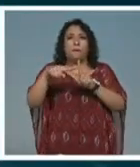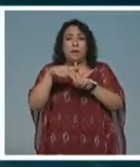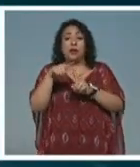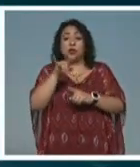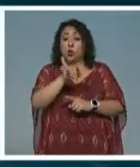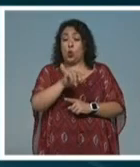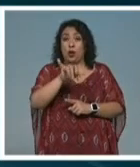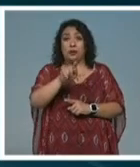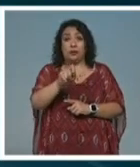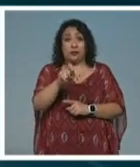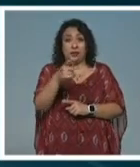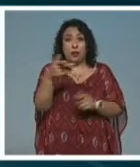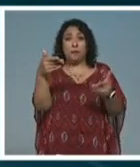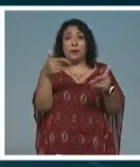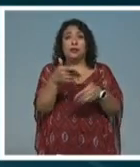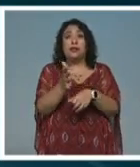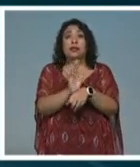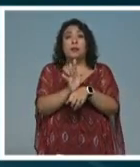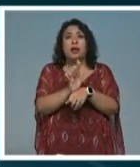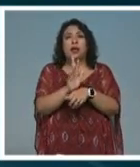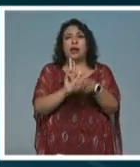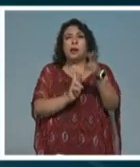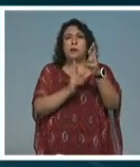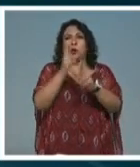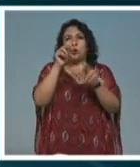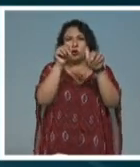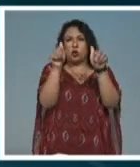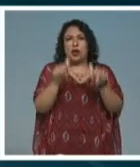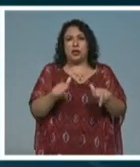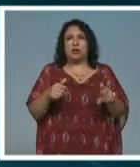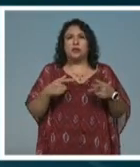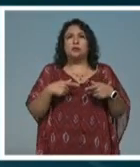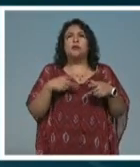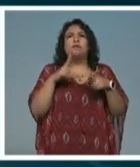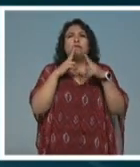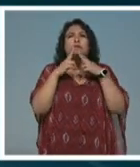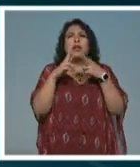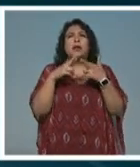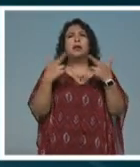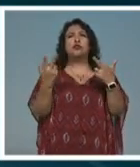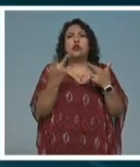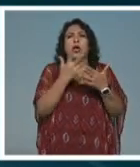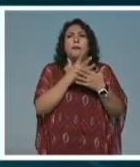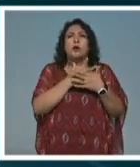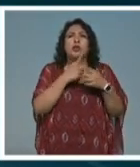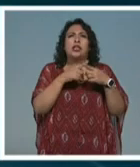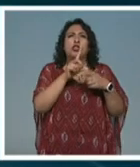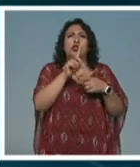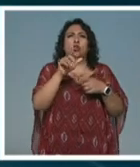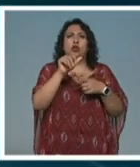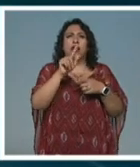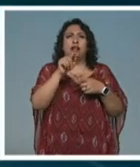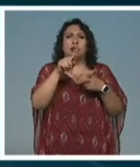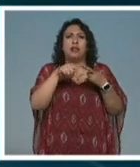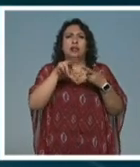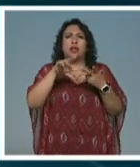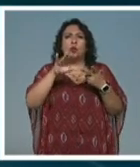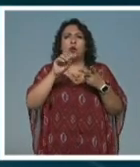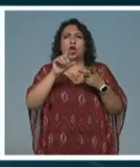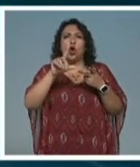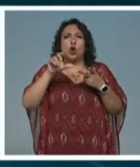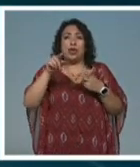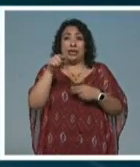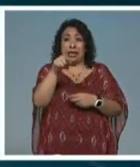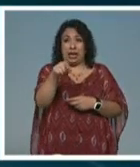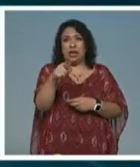este jueves, Canal 22 presenta la película La Revolución y los Artistas, que narra la relación amorosa entre el Dr. Atul y Nahui Olin.